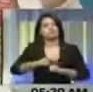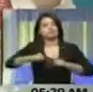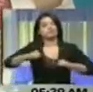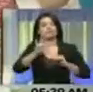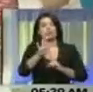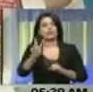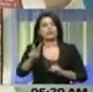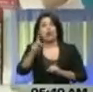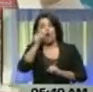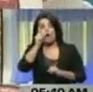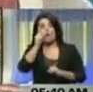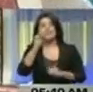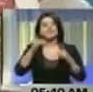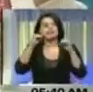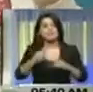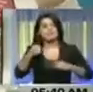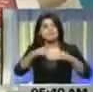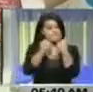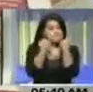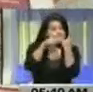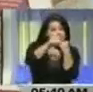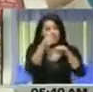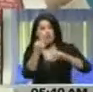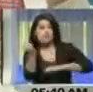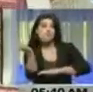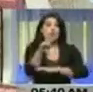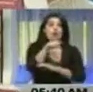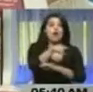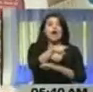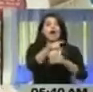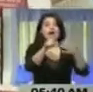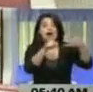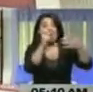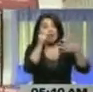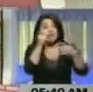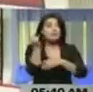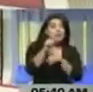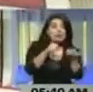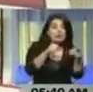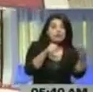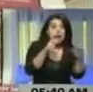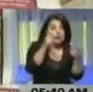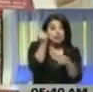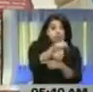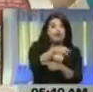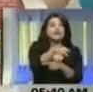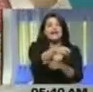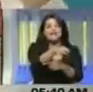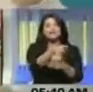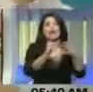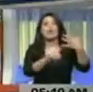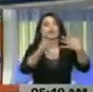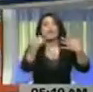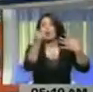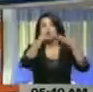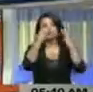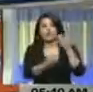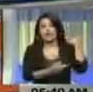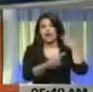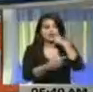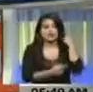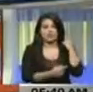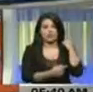derrotó nada más y nada menos que al 4º en el ranking mundial y medallista de bronce en el mundial del año pasado.